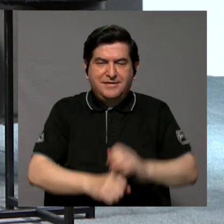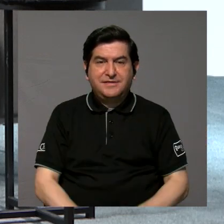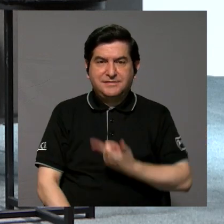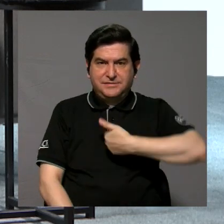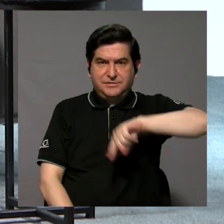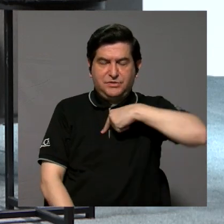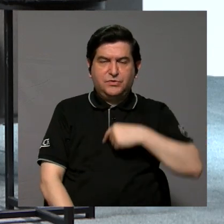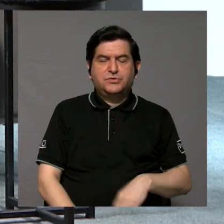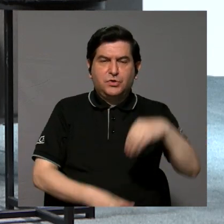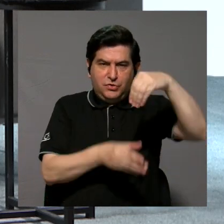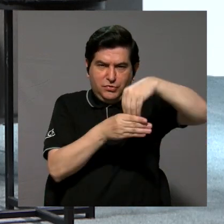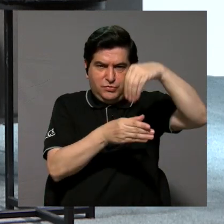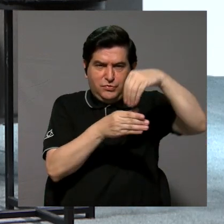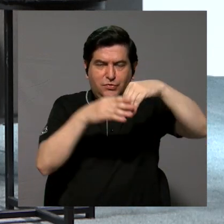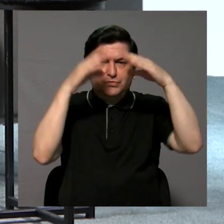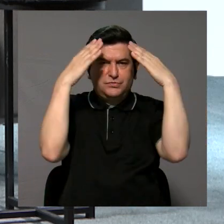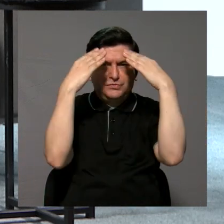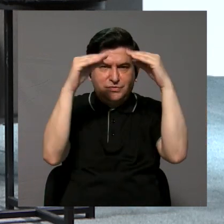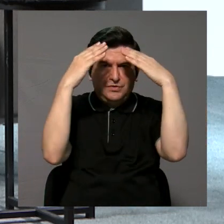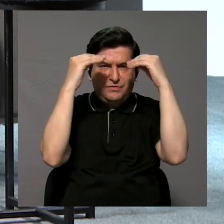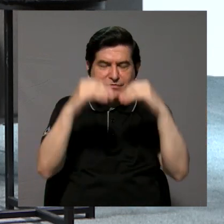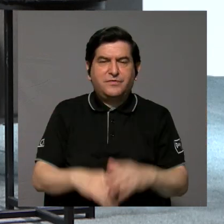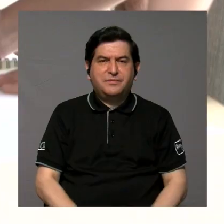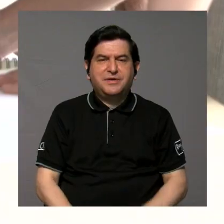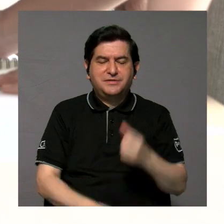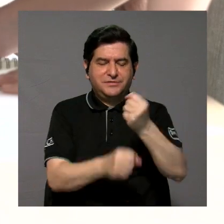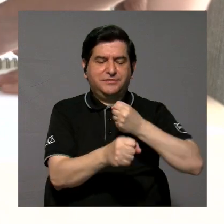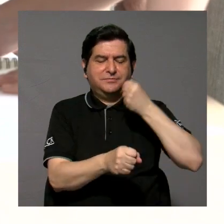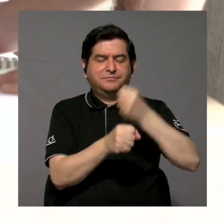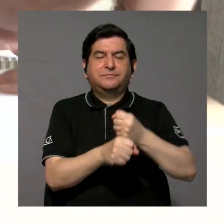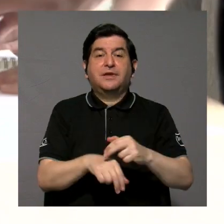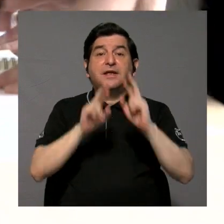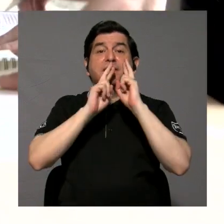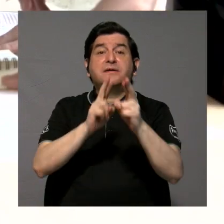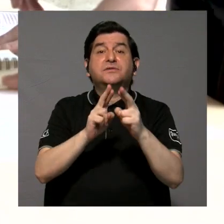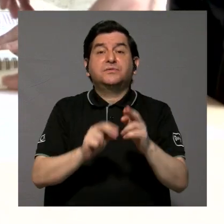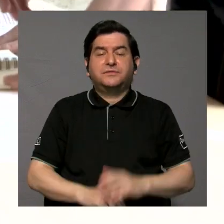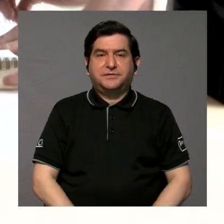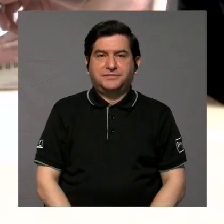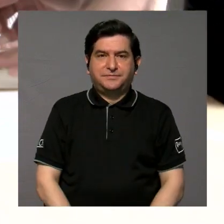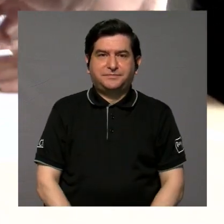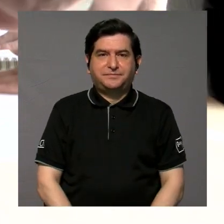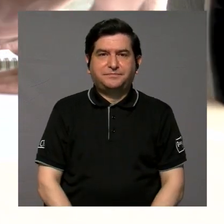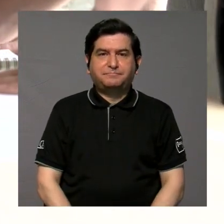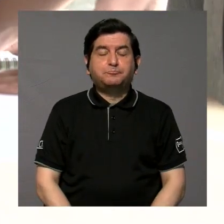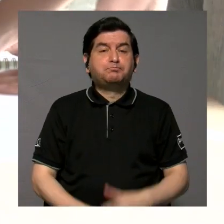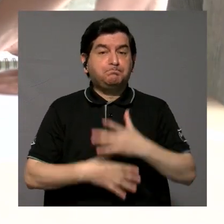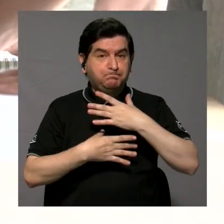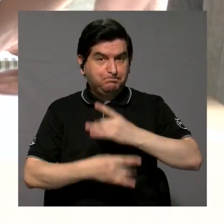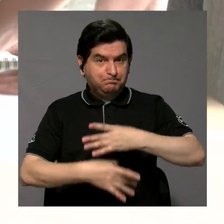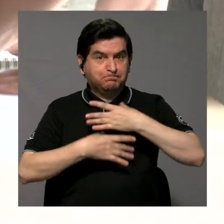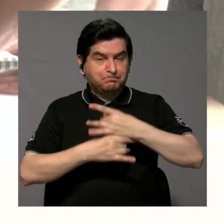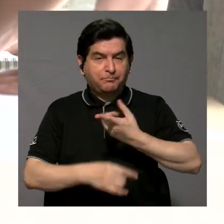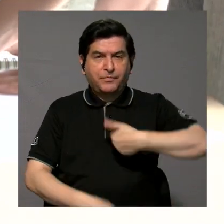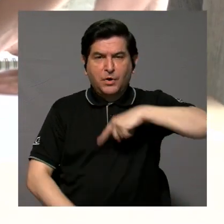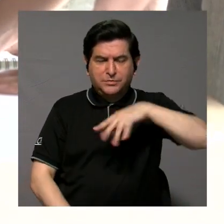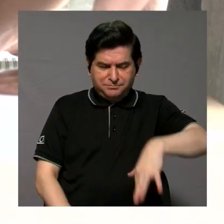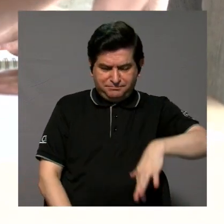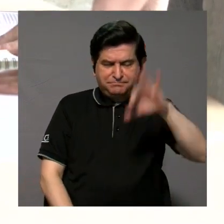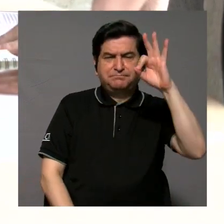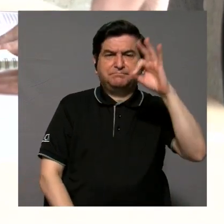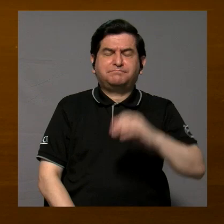nosotros nutrir la información del trabajo. Resultados. Bueno, es interesante, nosotros